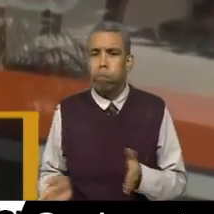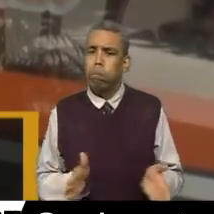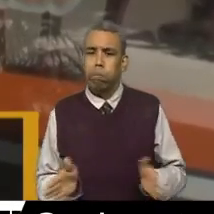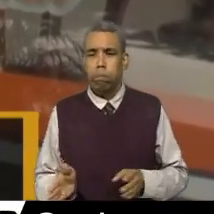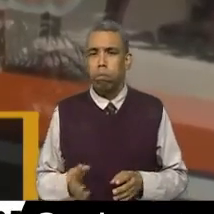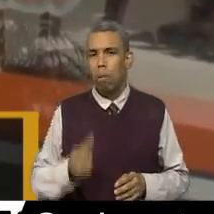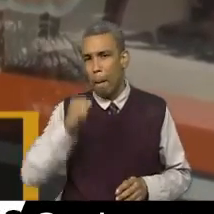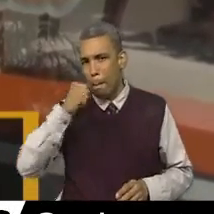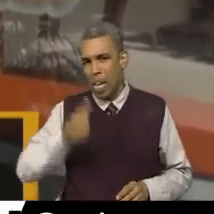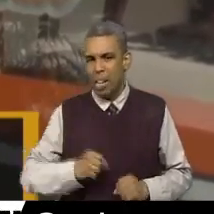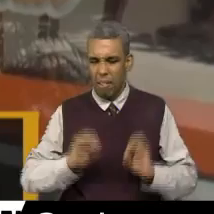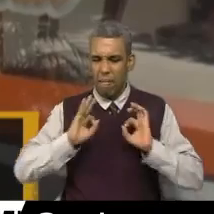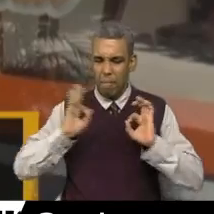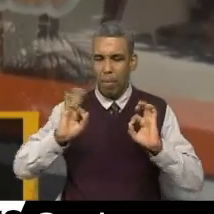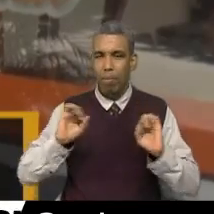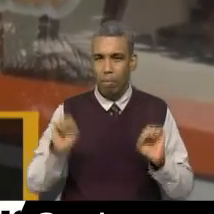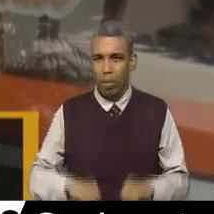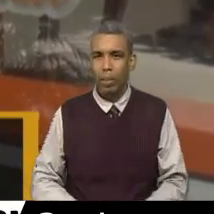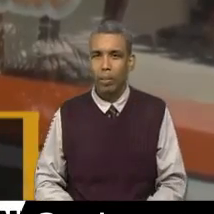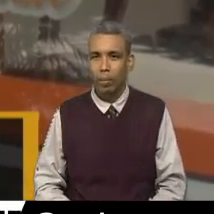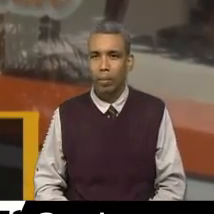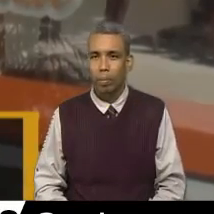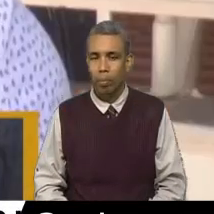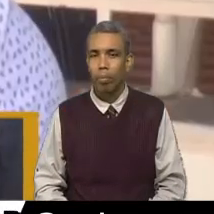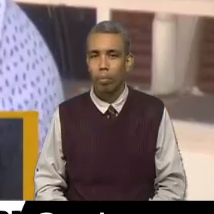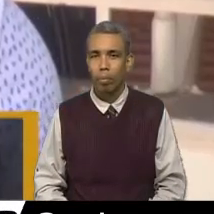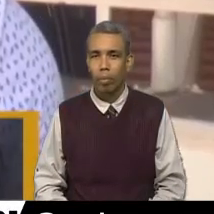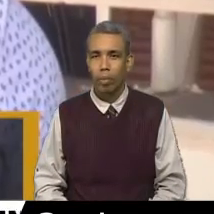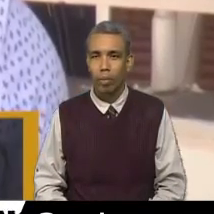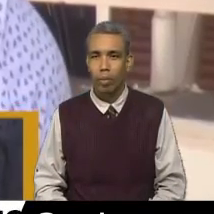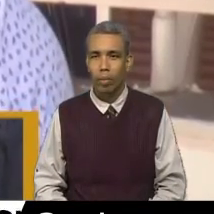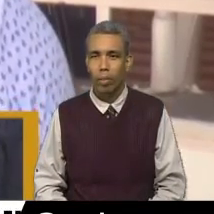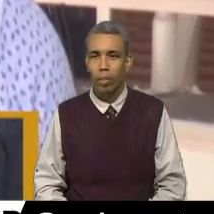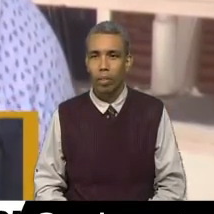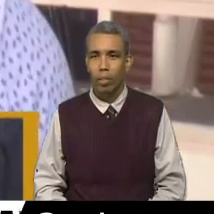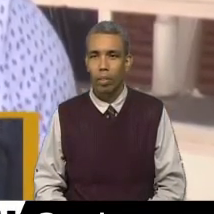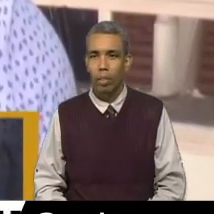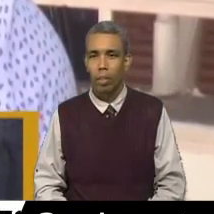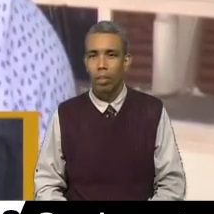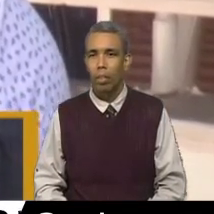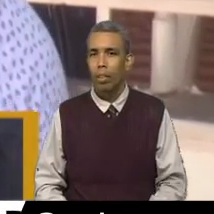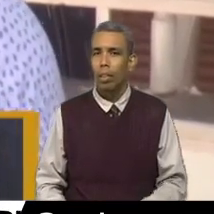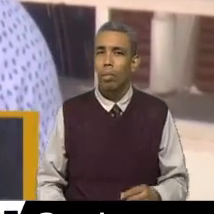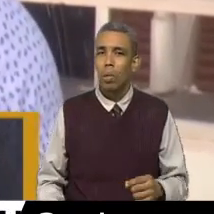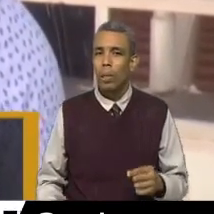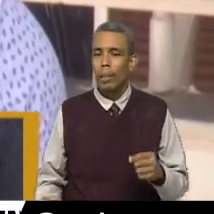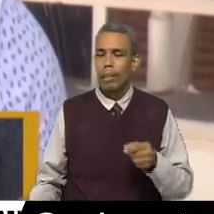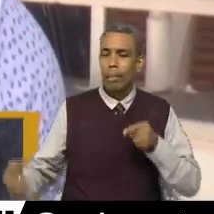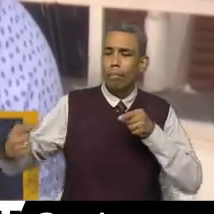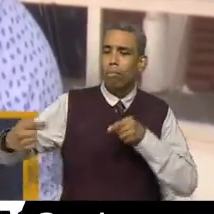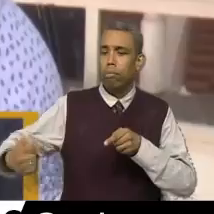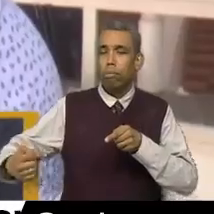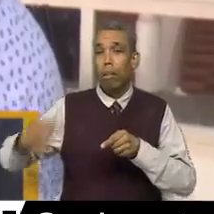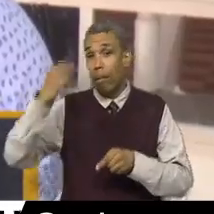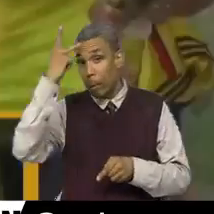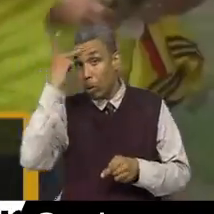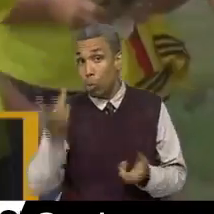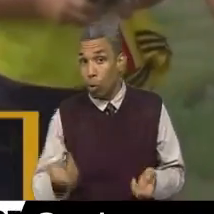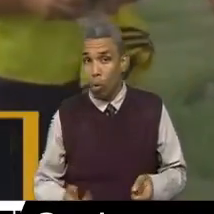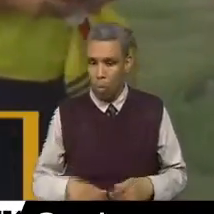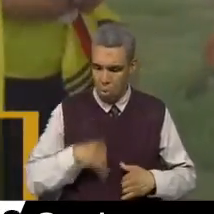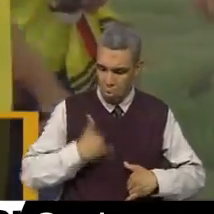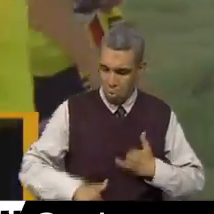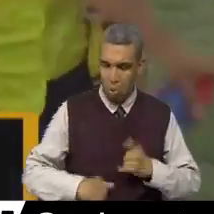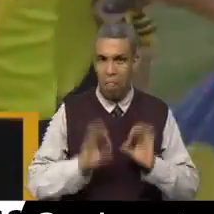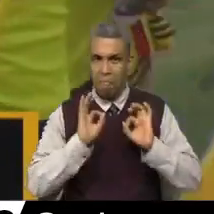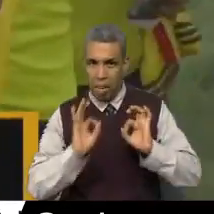partido y traernos esos tres puntos. ¿Cómo enfrentar a Perú jugando al fútbol y haciendo lo